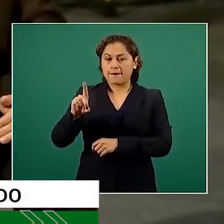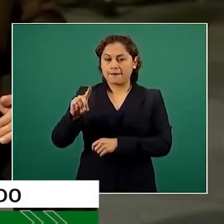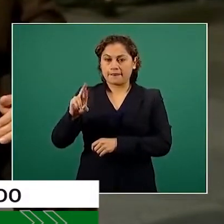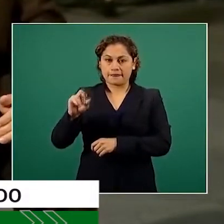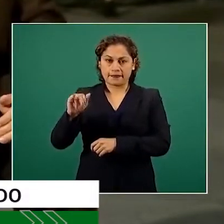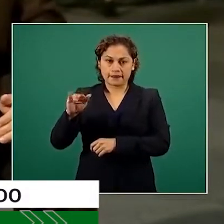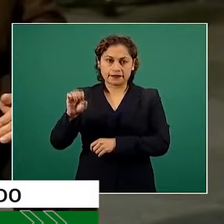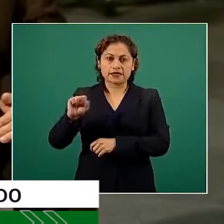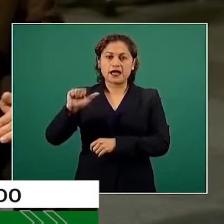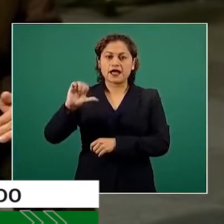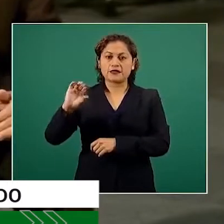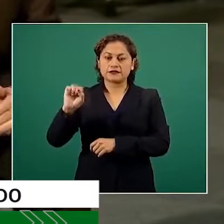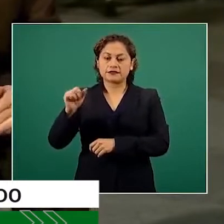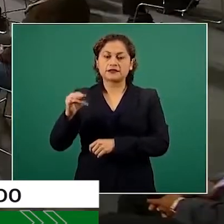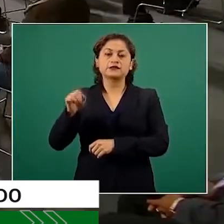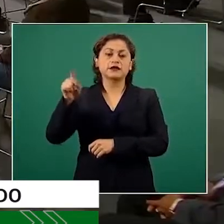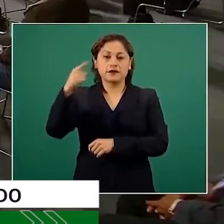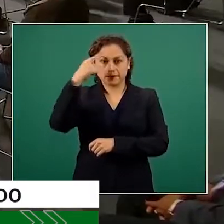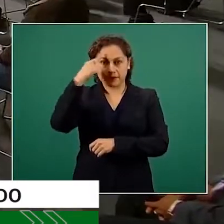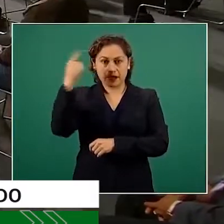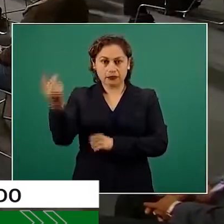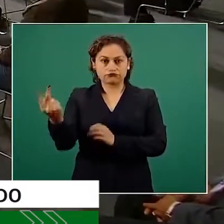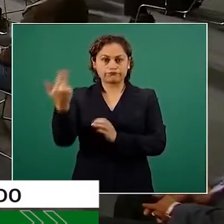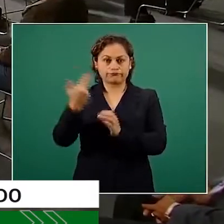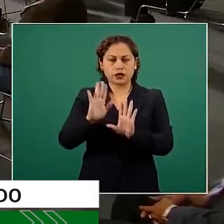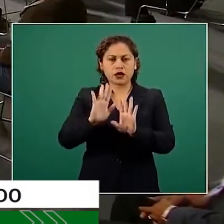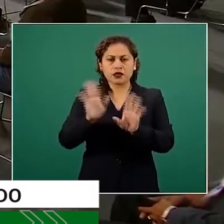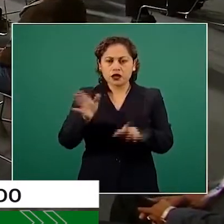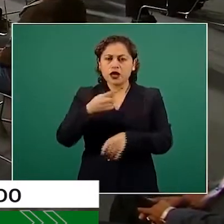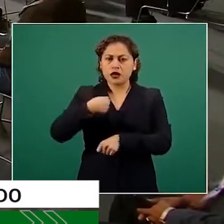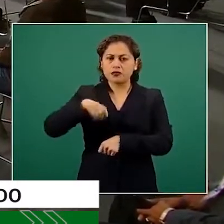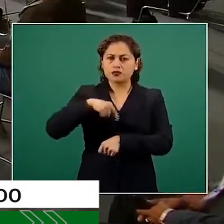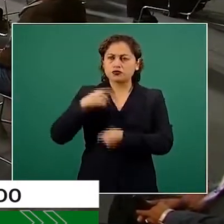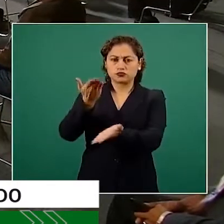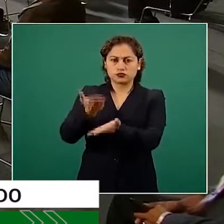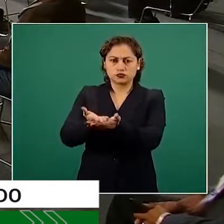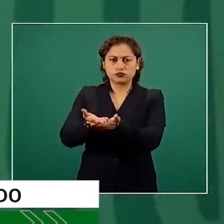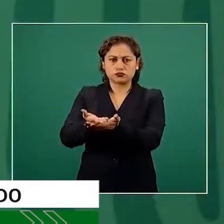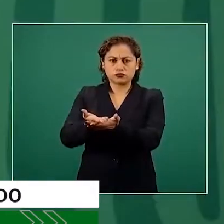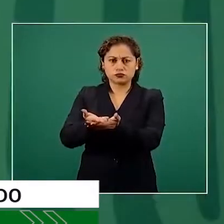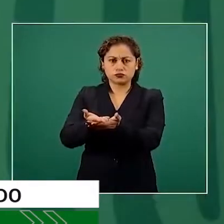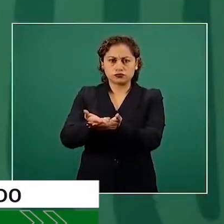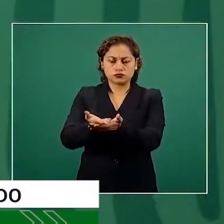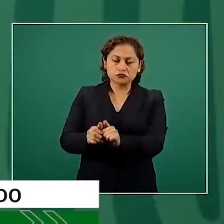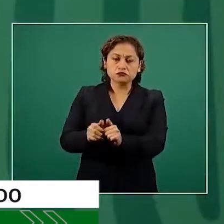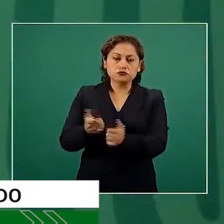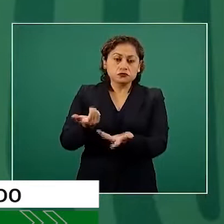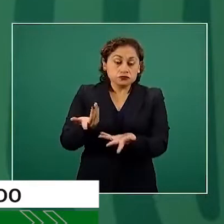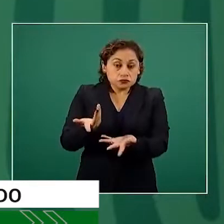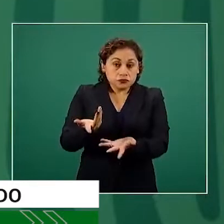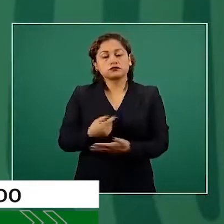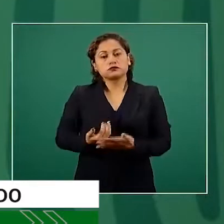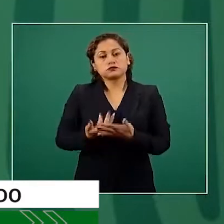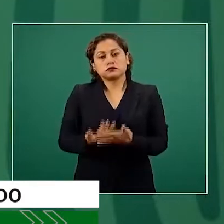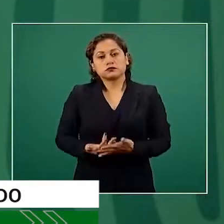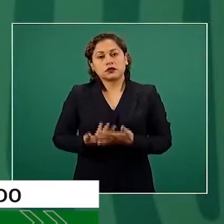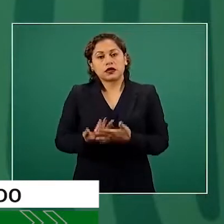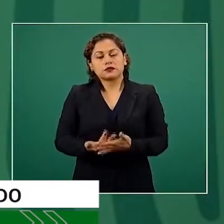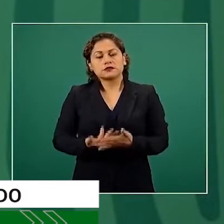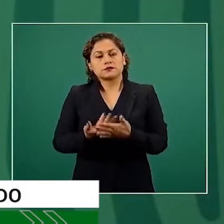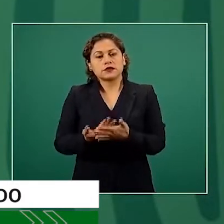ofrecerle asilo político. Ya nosotros hicimos una propuesta, estamos esperando que